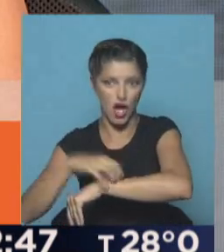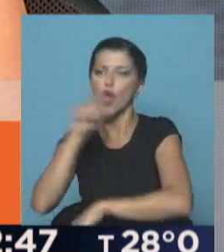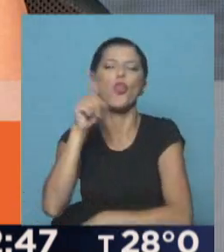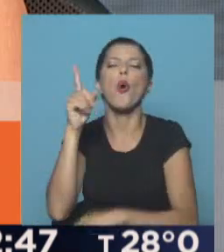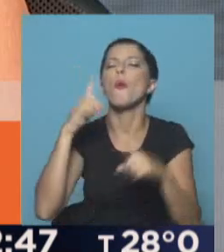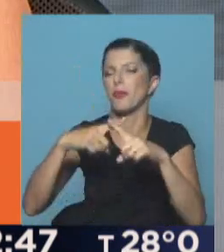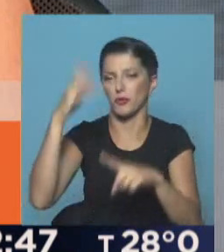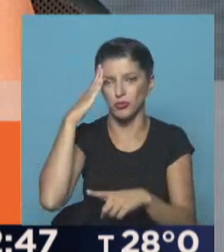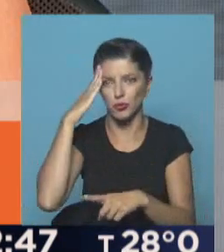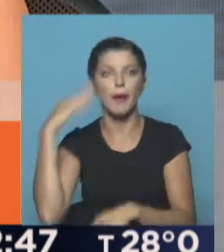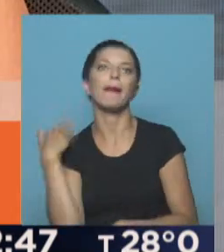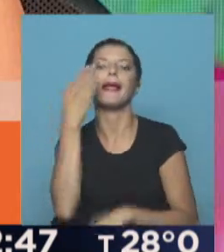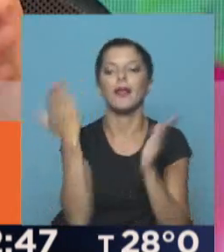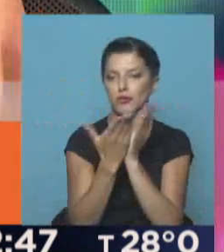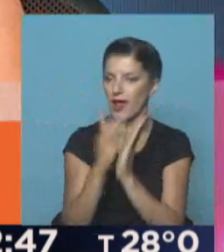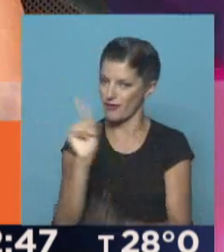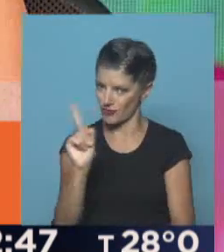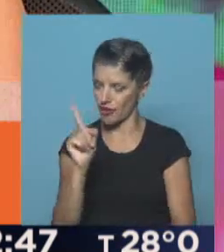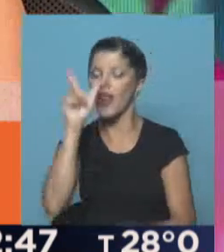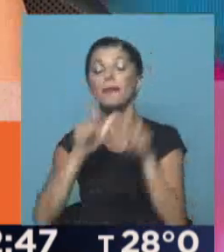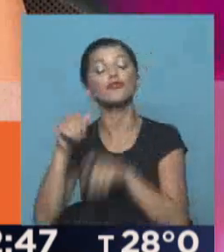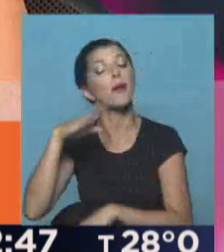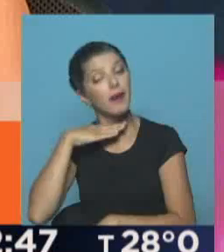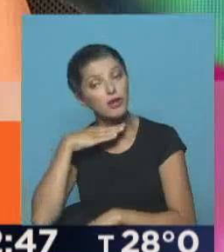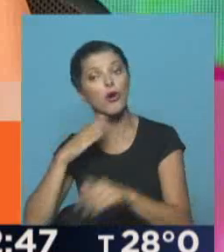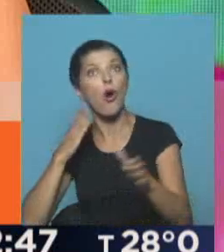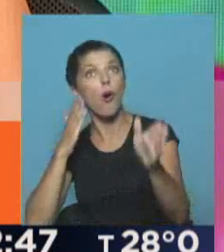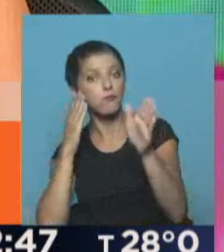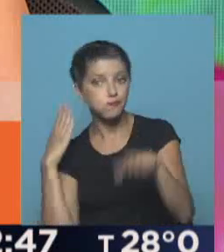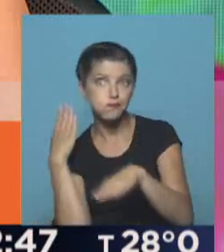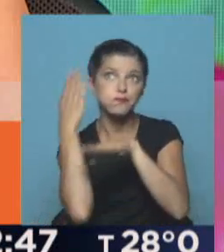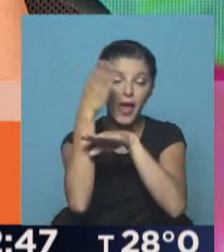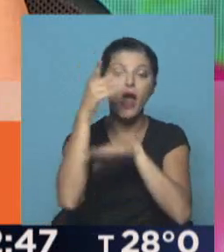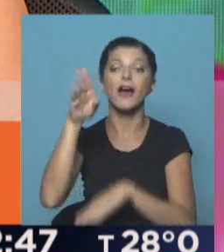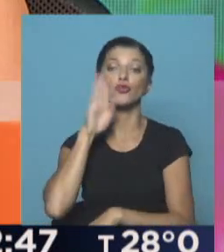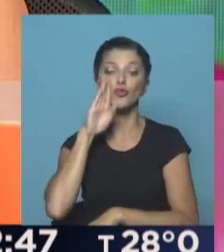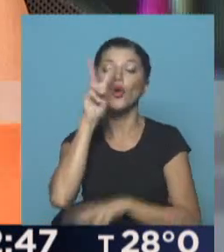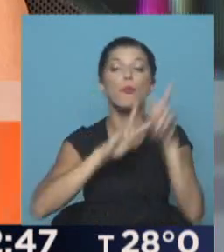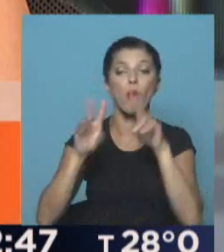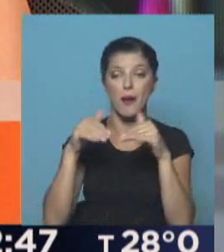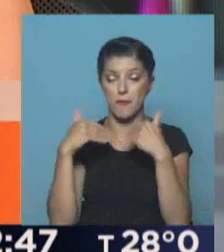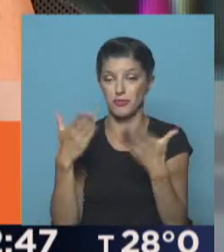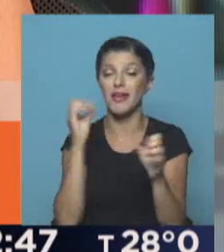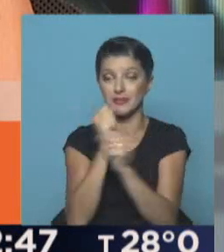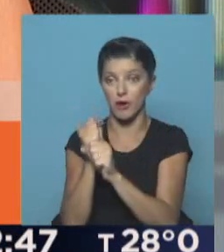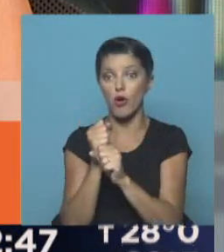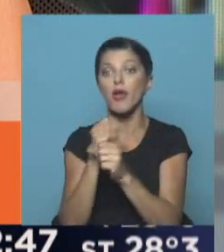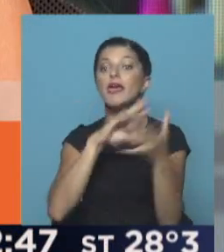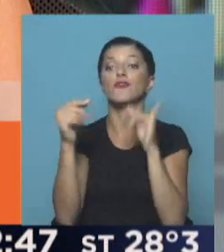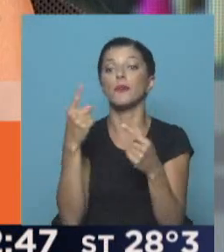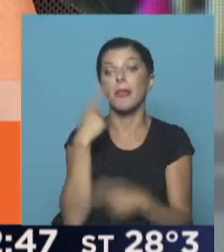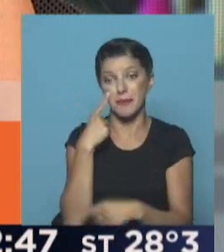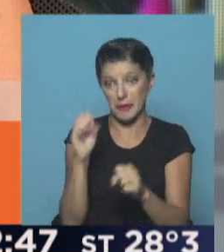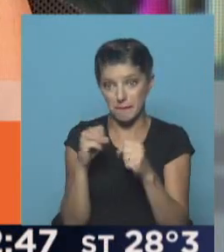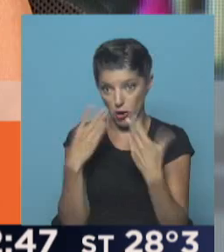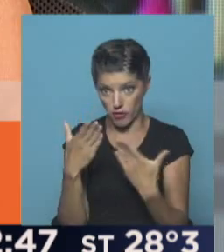no se van solo a estudiar. Los migrantes mexicanos se van a Estados Unidos a buscar oportunidades de trabajo y una mejor manera de vivir que México no les